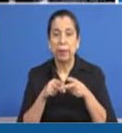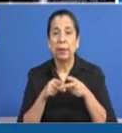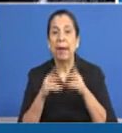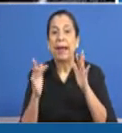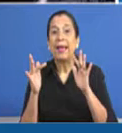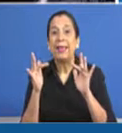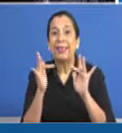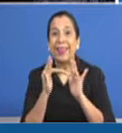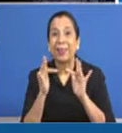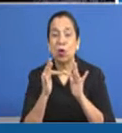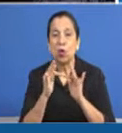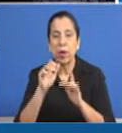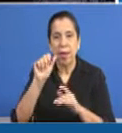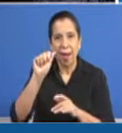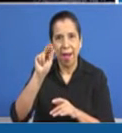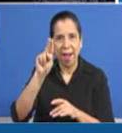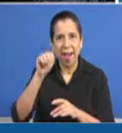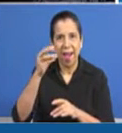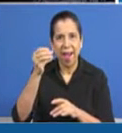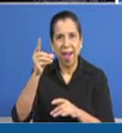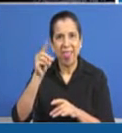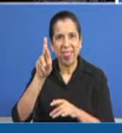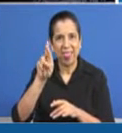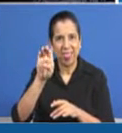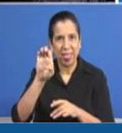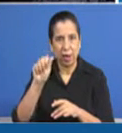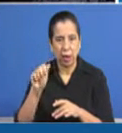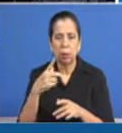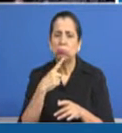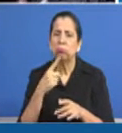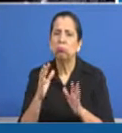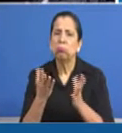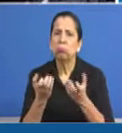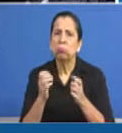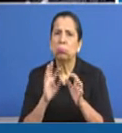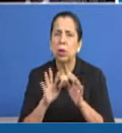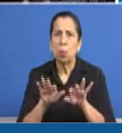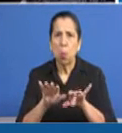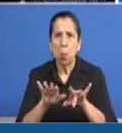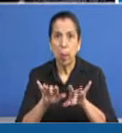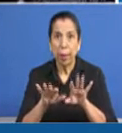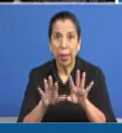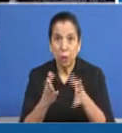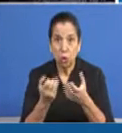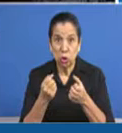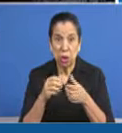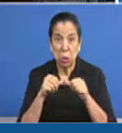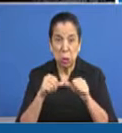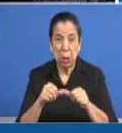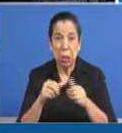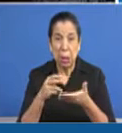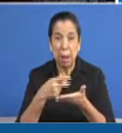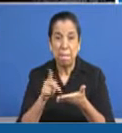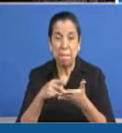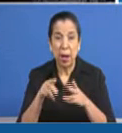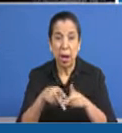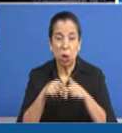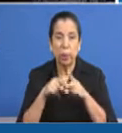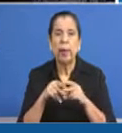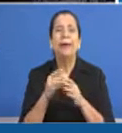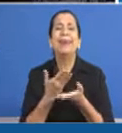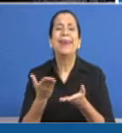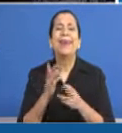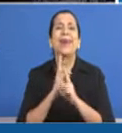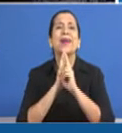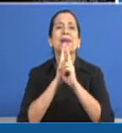algoritmo de la Caja de Ahorros, indicando que desean seguir pagando sus préstamos. ¿Qué respuesta se le da al cliente o qué el